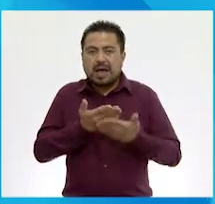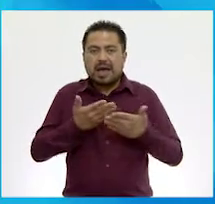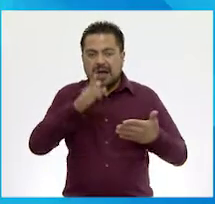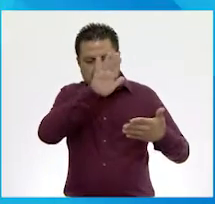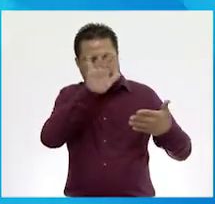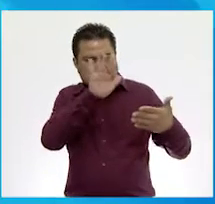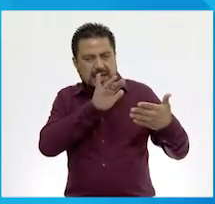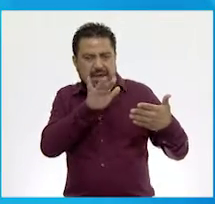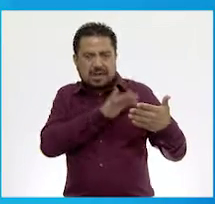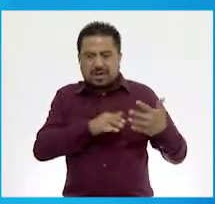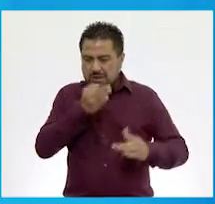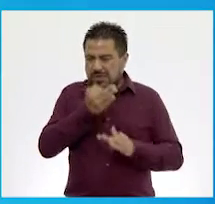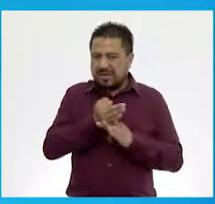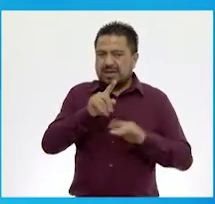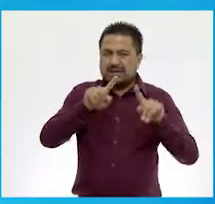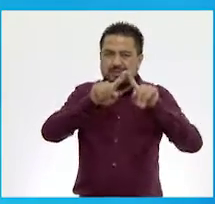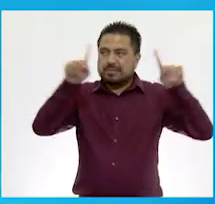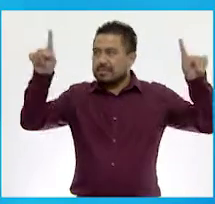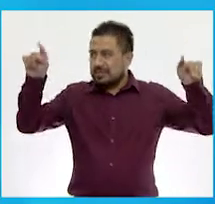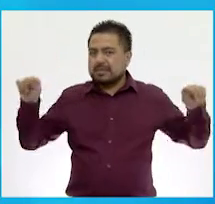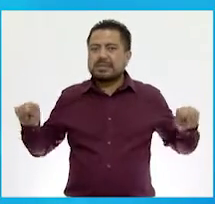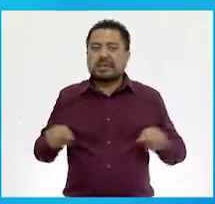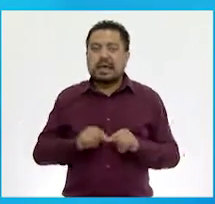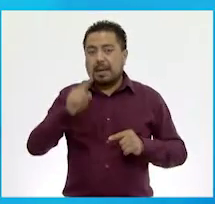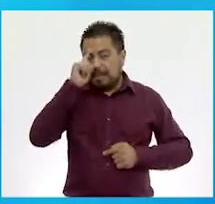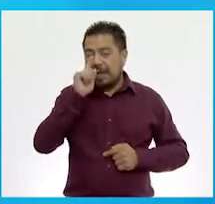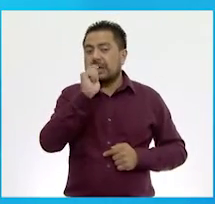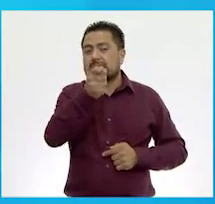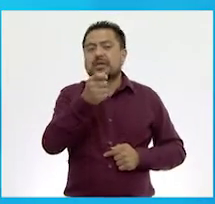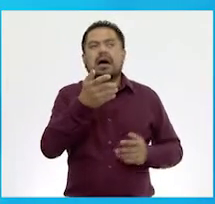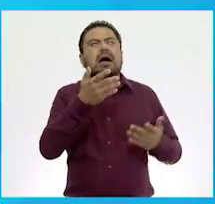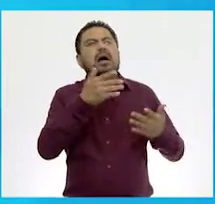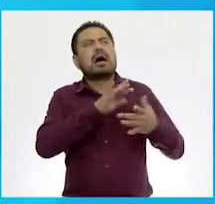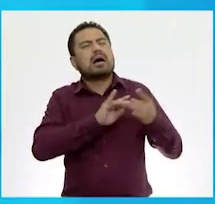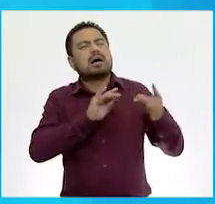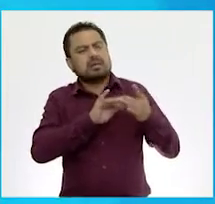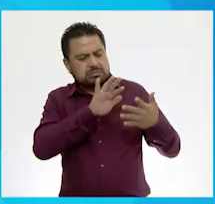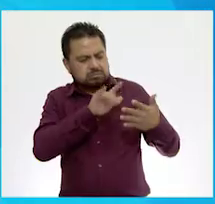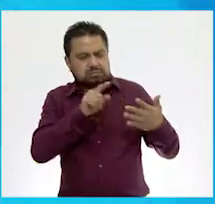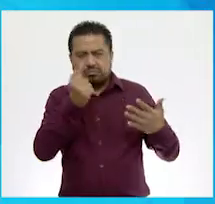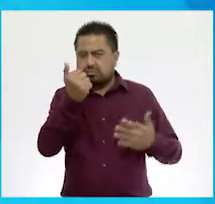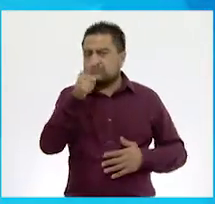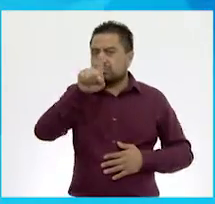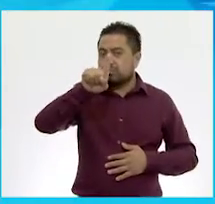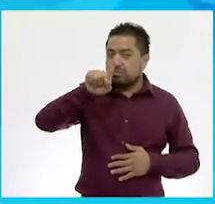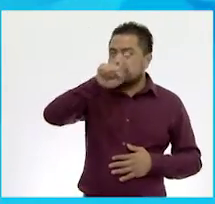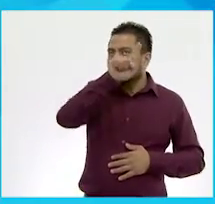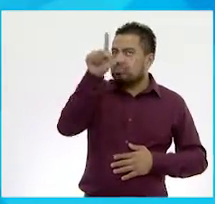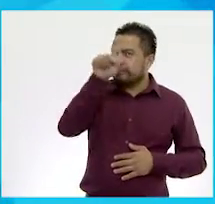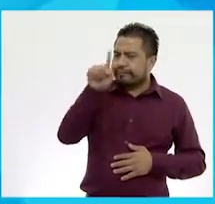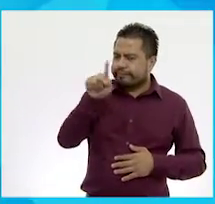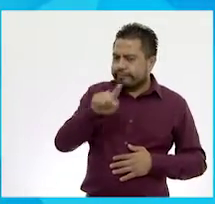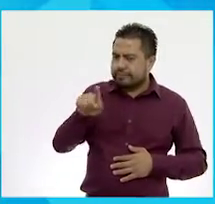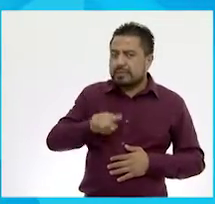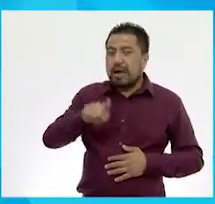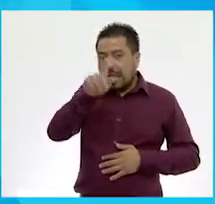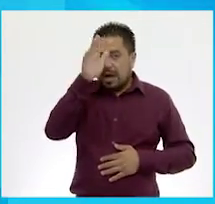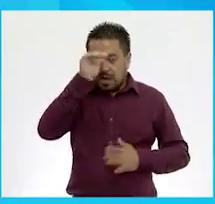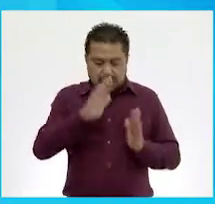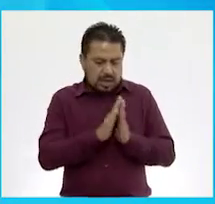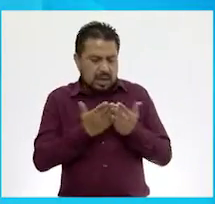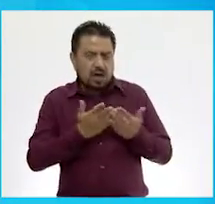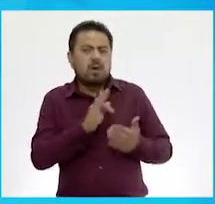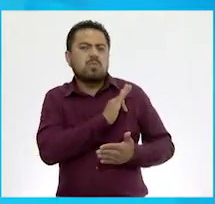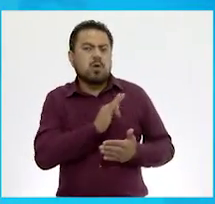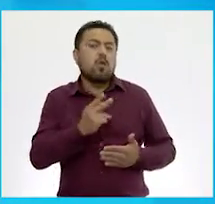leer la lectura ahí en el pizarrón para que ustedes vayan siguiéndola con su dedito y viéndola. Recuerden que si tienen el libro,